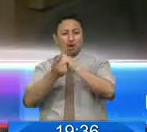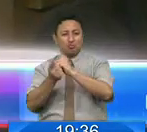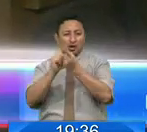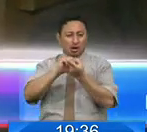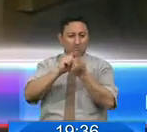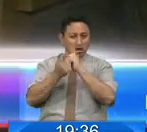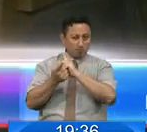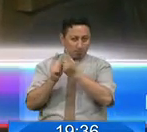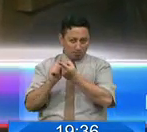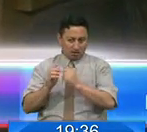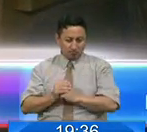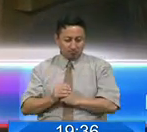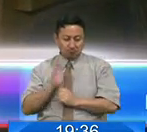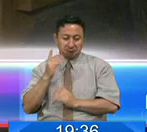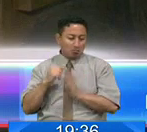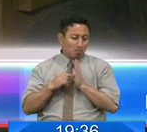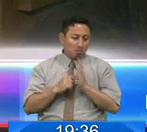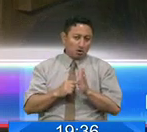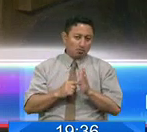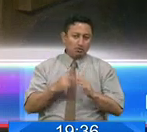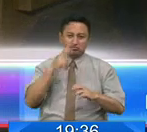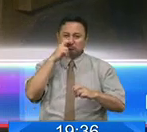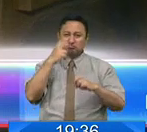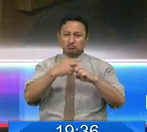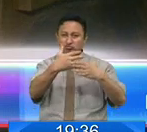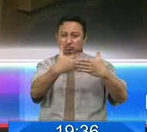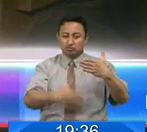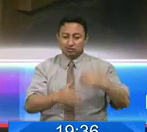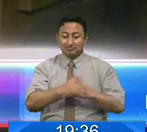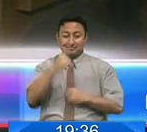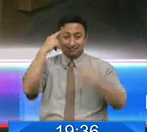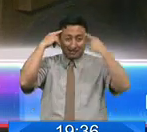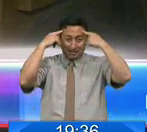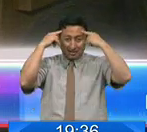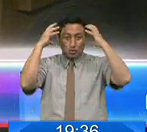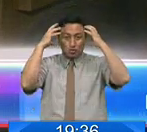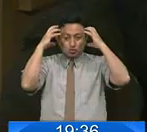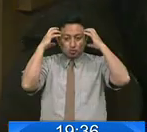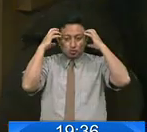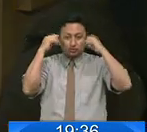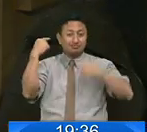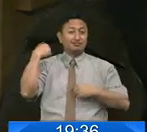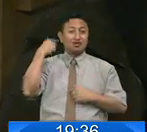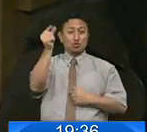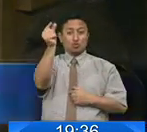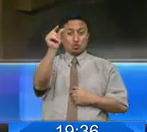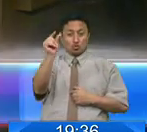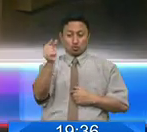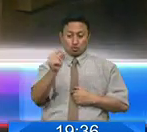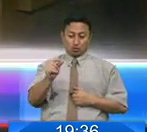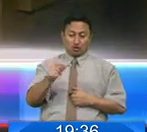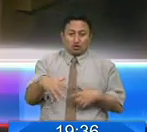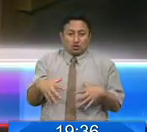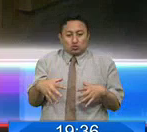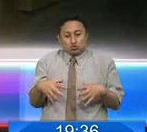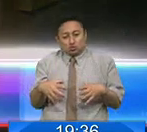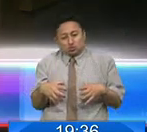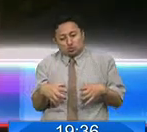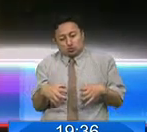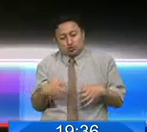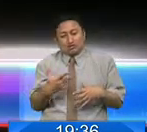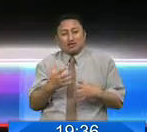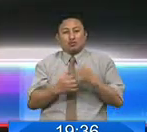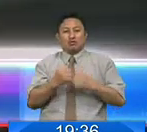algunas características entre las cuales tenemos degeneración cerebral degeneración de columna malformaciones físicas problemas